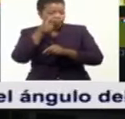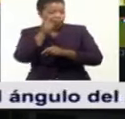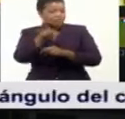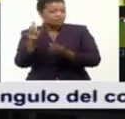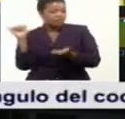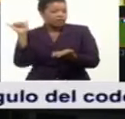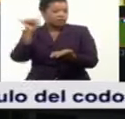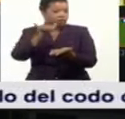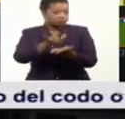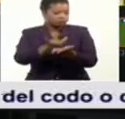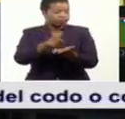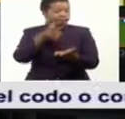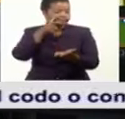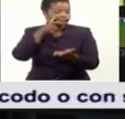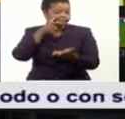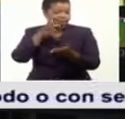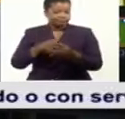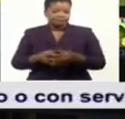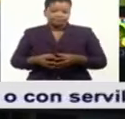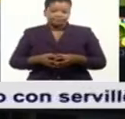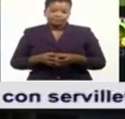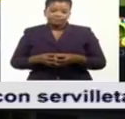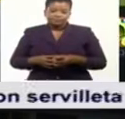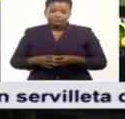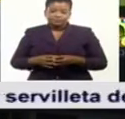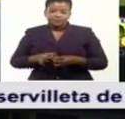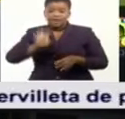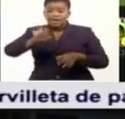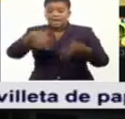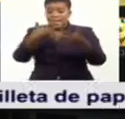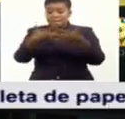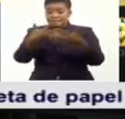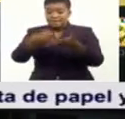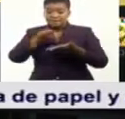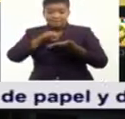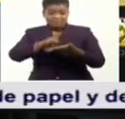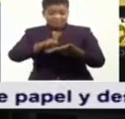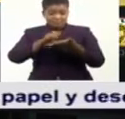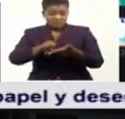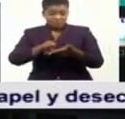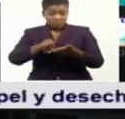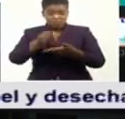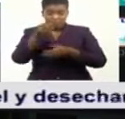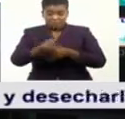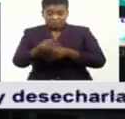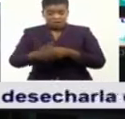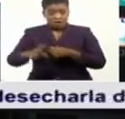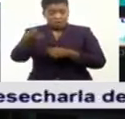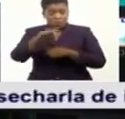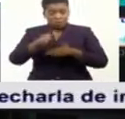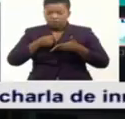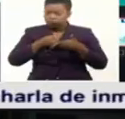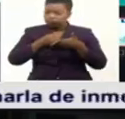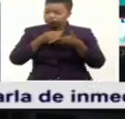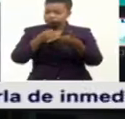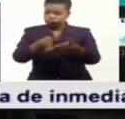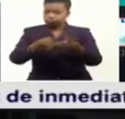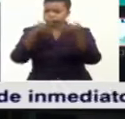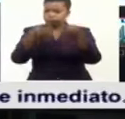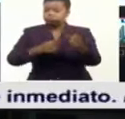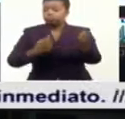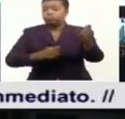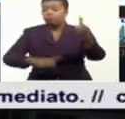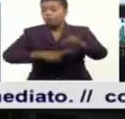viajeros procedentes del exterior. La empresa de servicios del territorio agramontino apoya decisivamente el enfrentamiento del